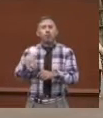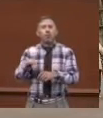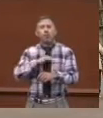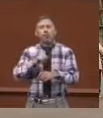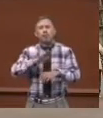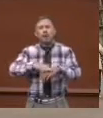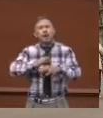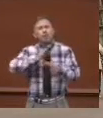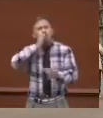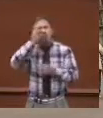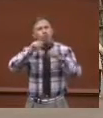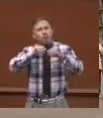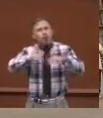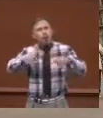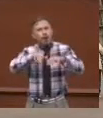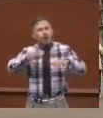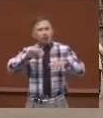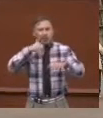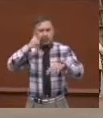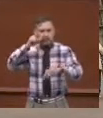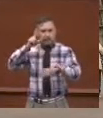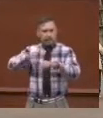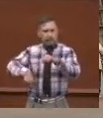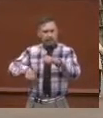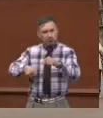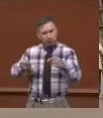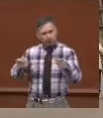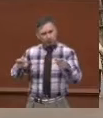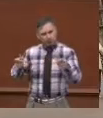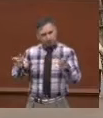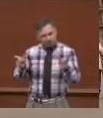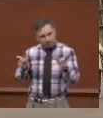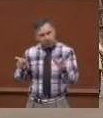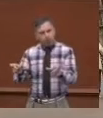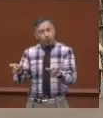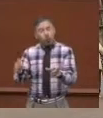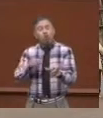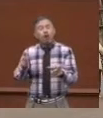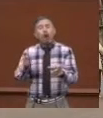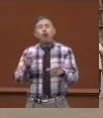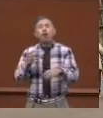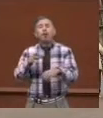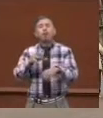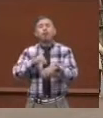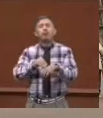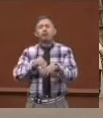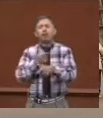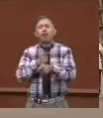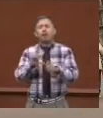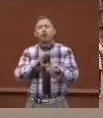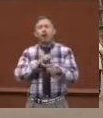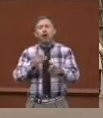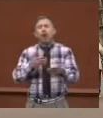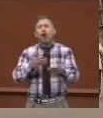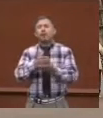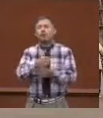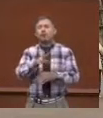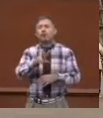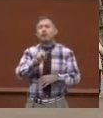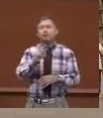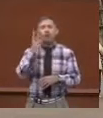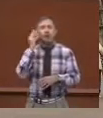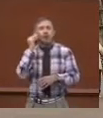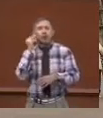propaganda, en este caso por medio de una suspensión temporal de su prerrogativa de acceso gratuito a la radio y